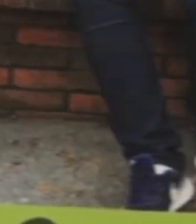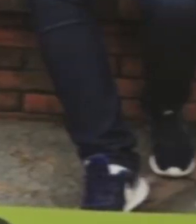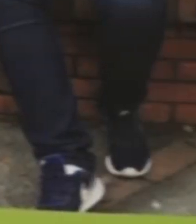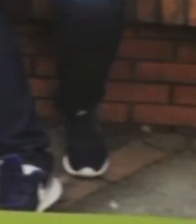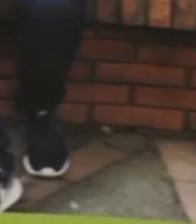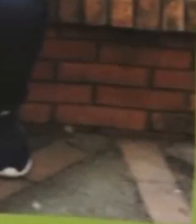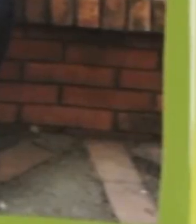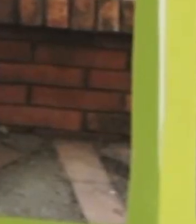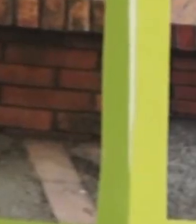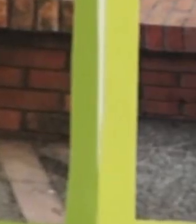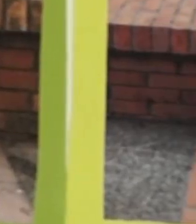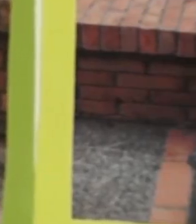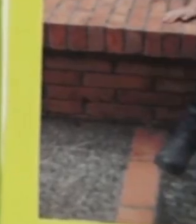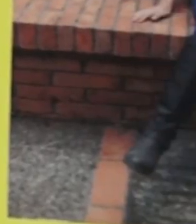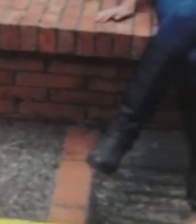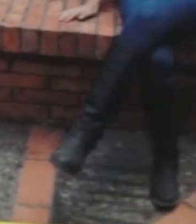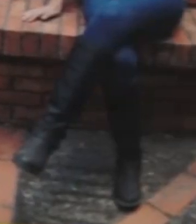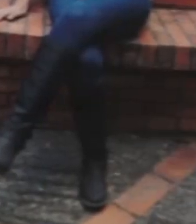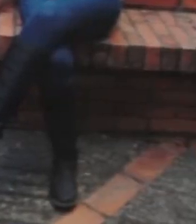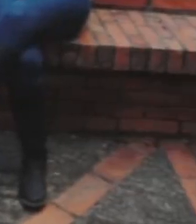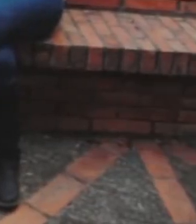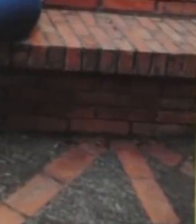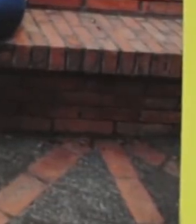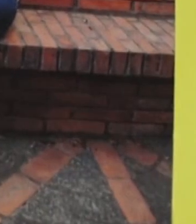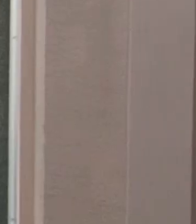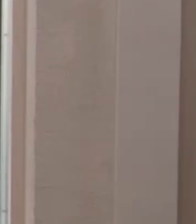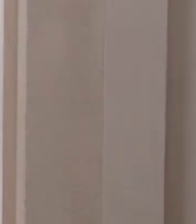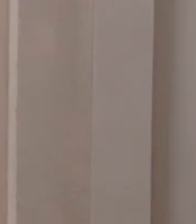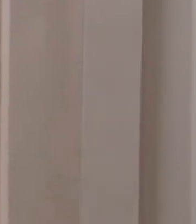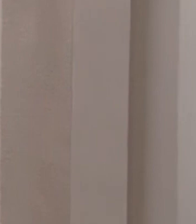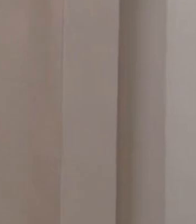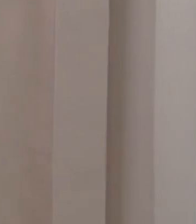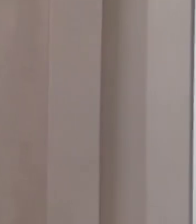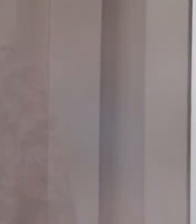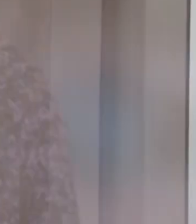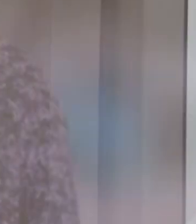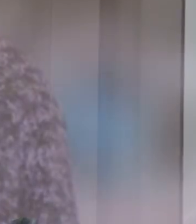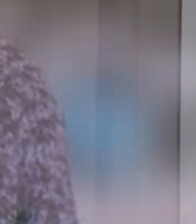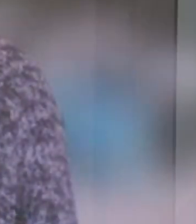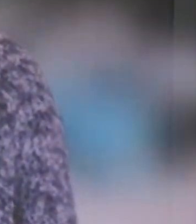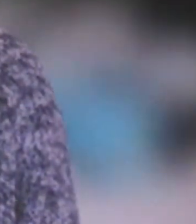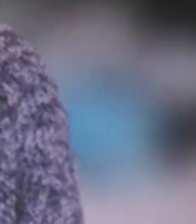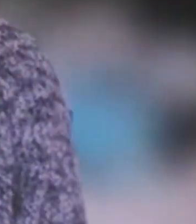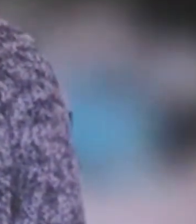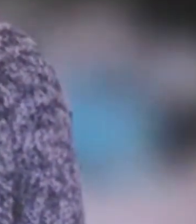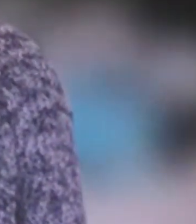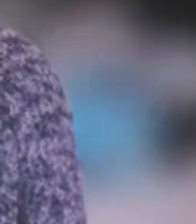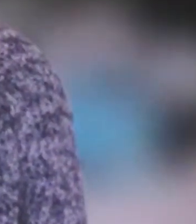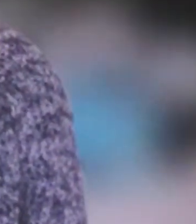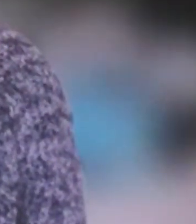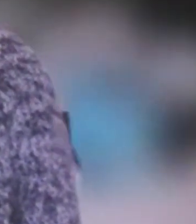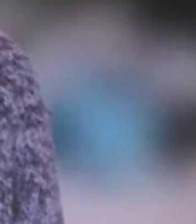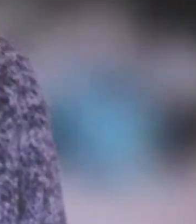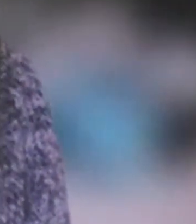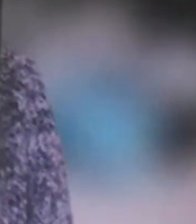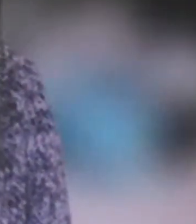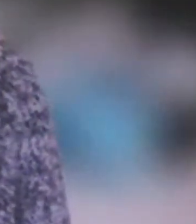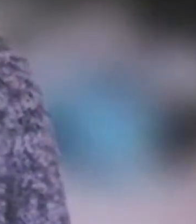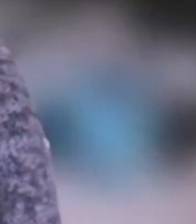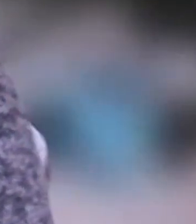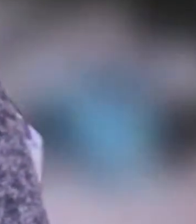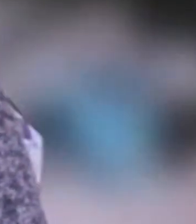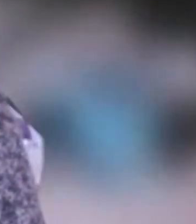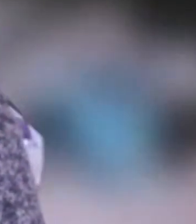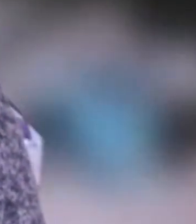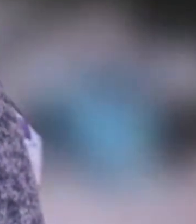país necesita tener finanzas públicas saludables para lograr implementar política pública y nada más necesitamos hacer más cosas con